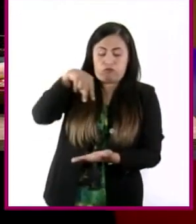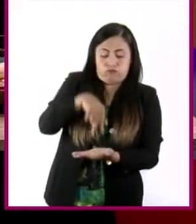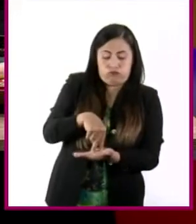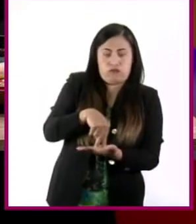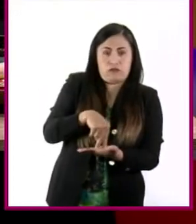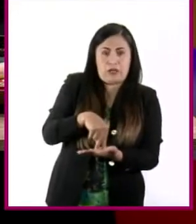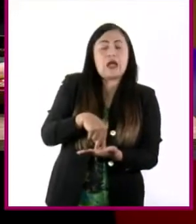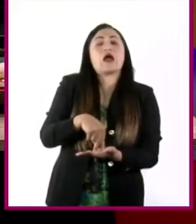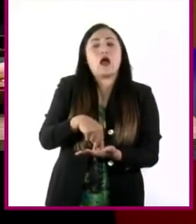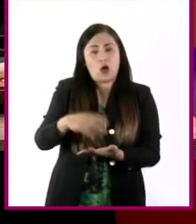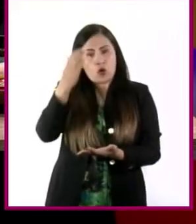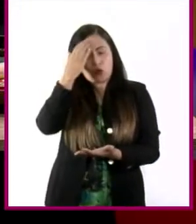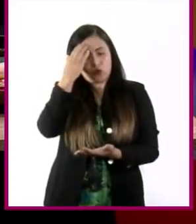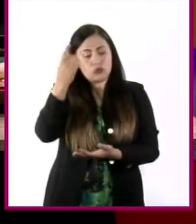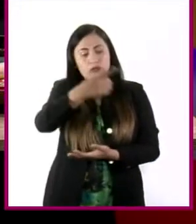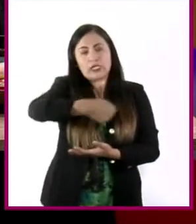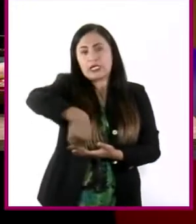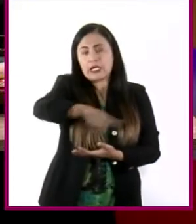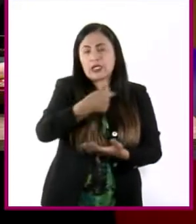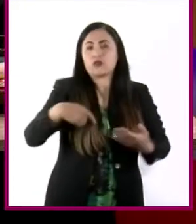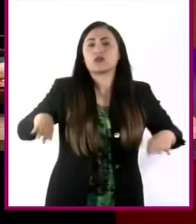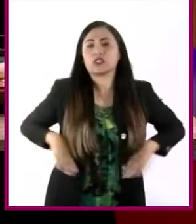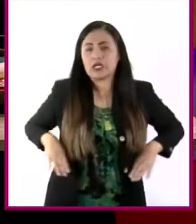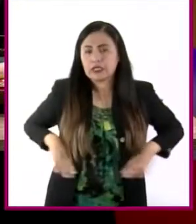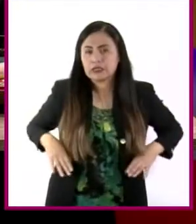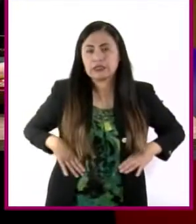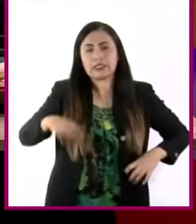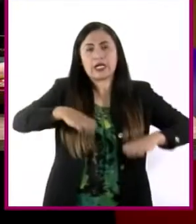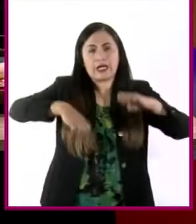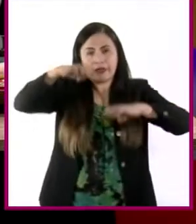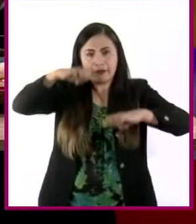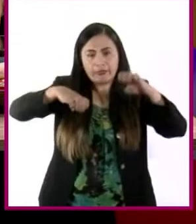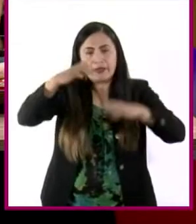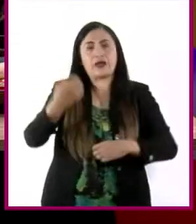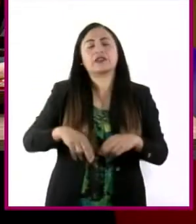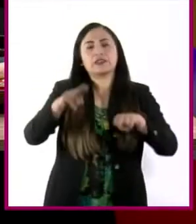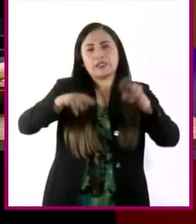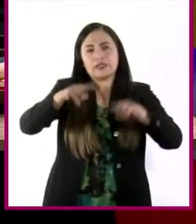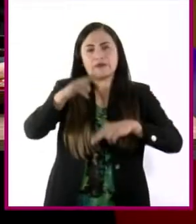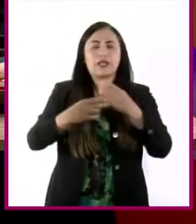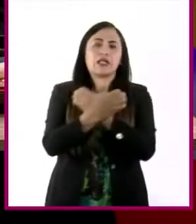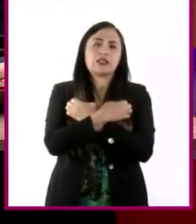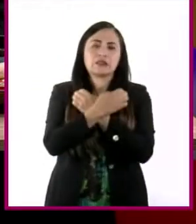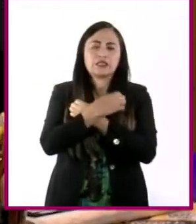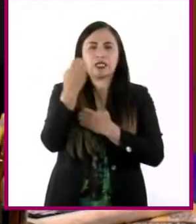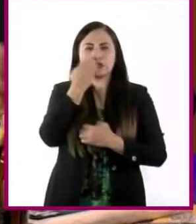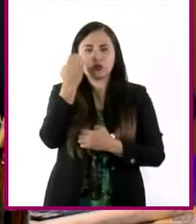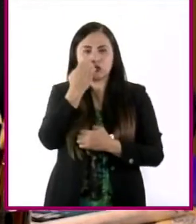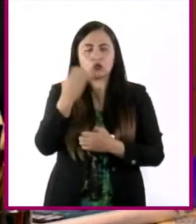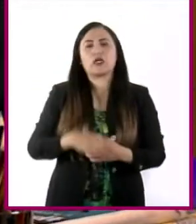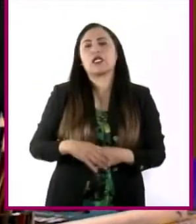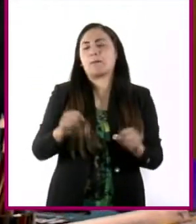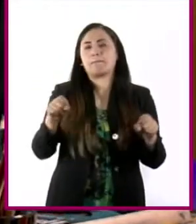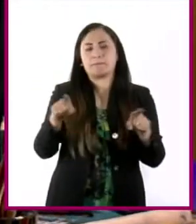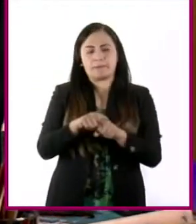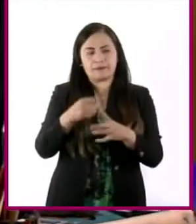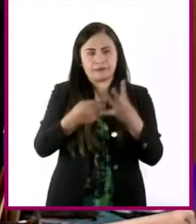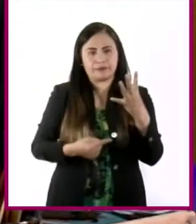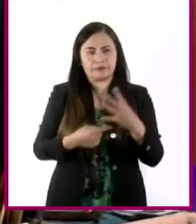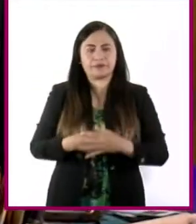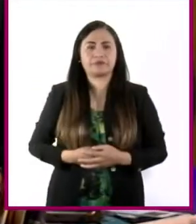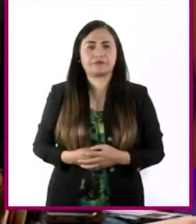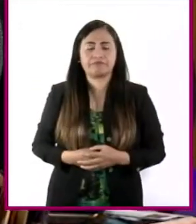que conozcamos sus características: edad, nivel educativo, género y ocupación. Además de estos